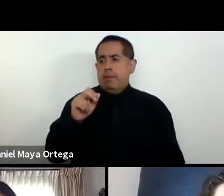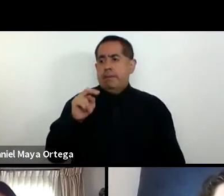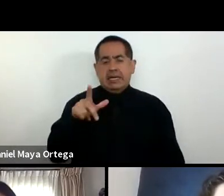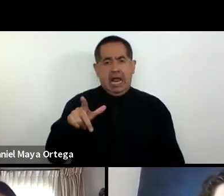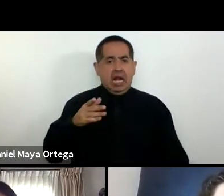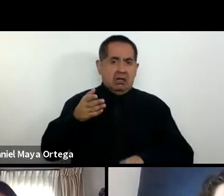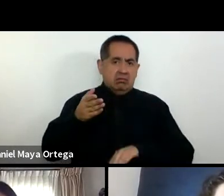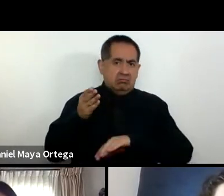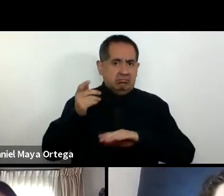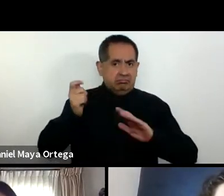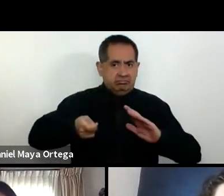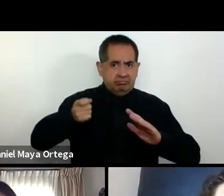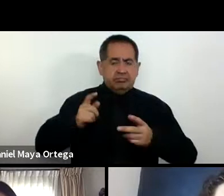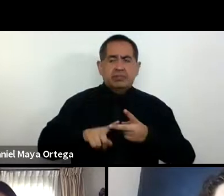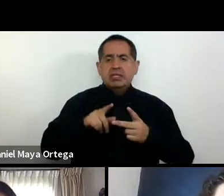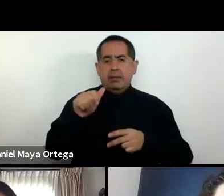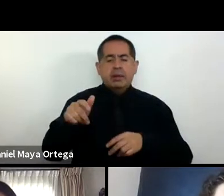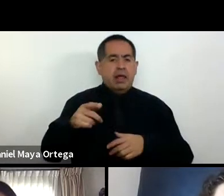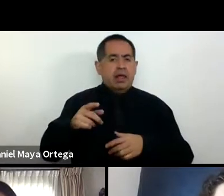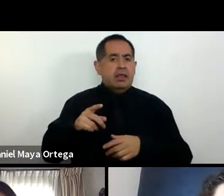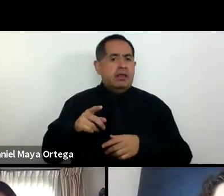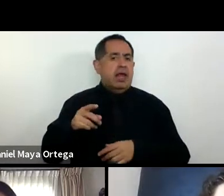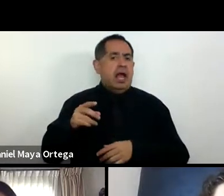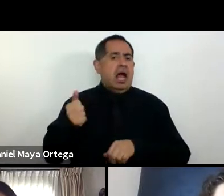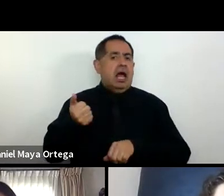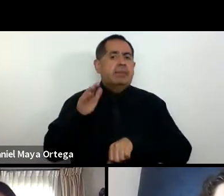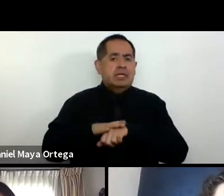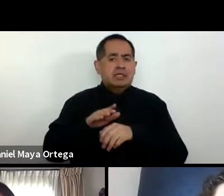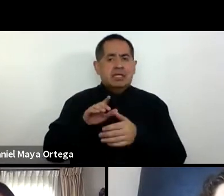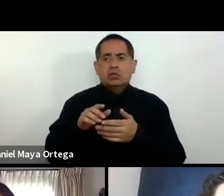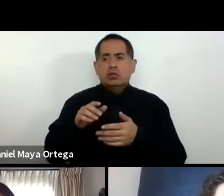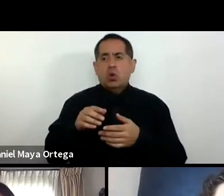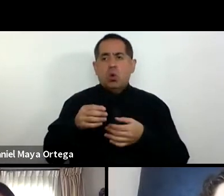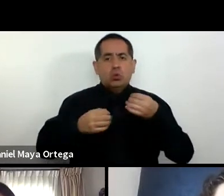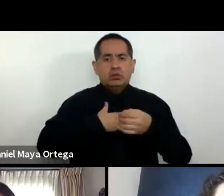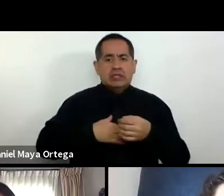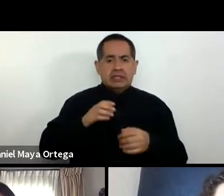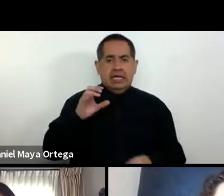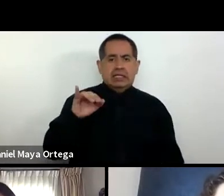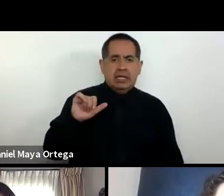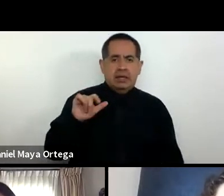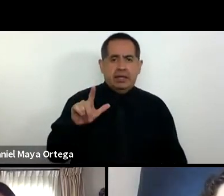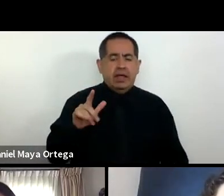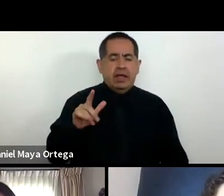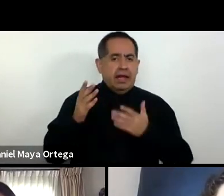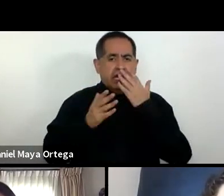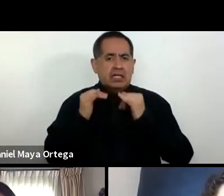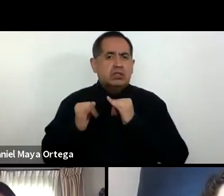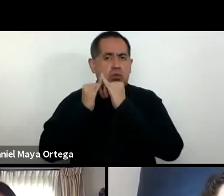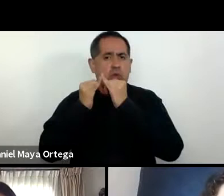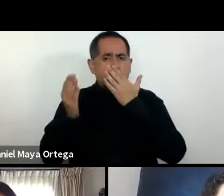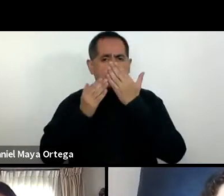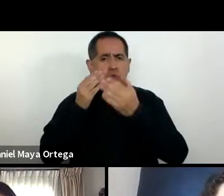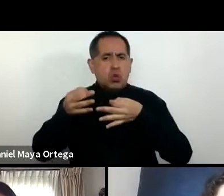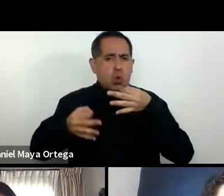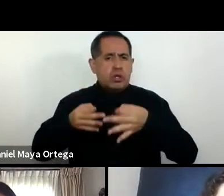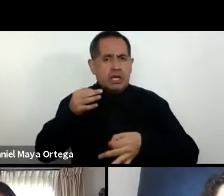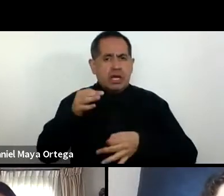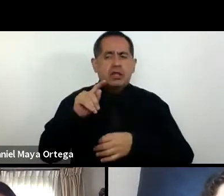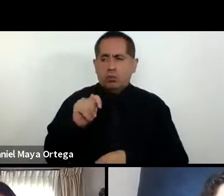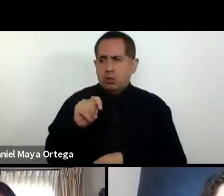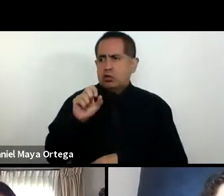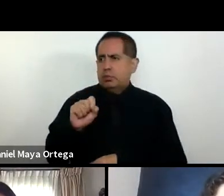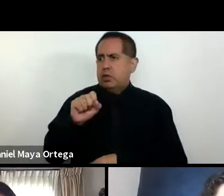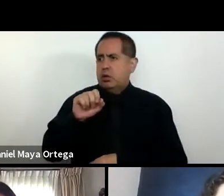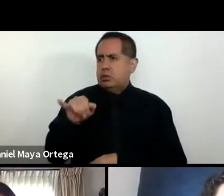Posee especialidad en Administración de Justicia en materia civil en el Instituto de Estudios Judiciales del Tribunal Superior